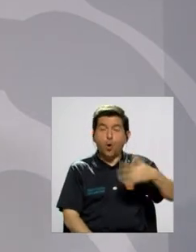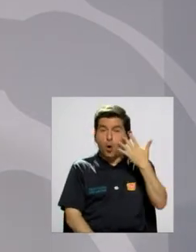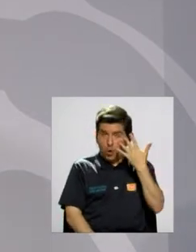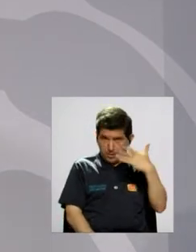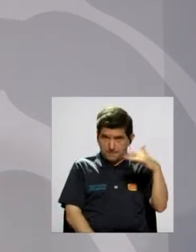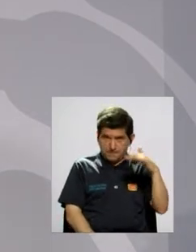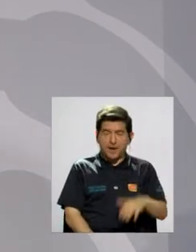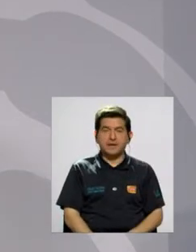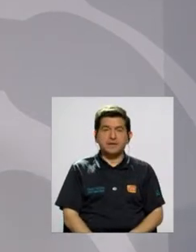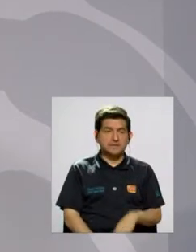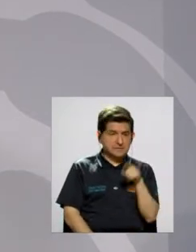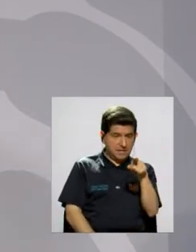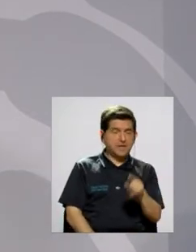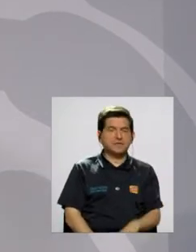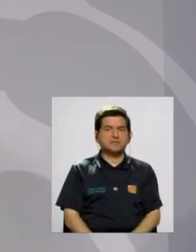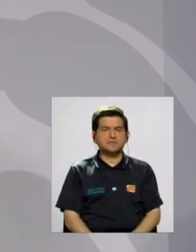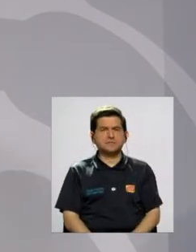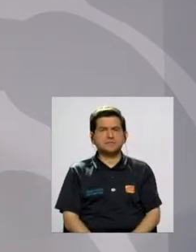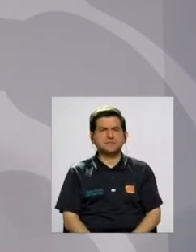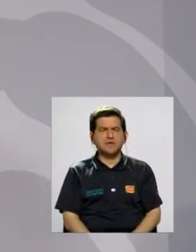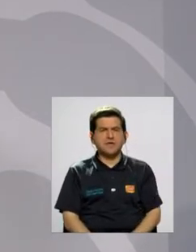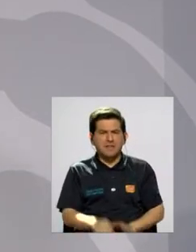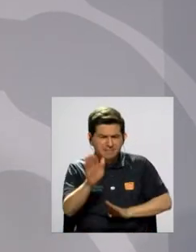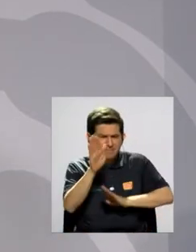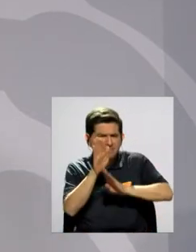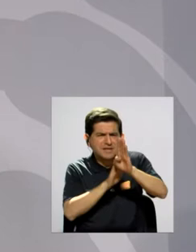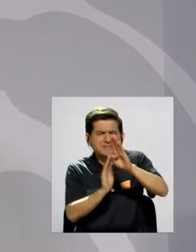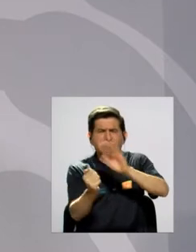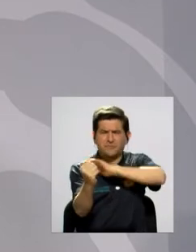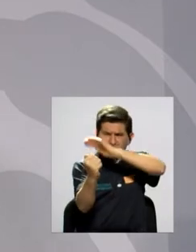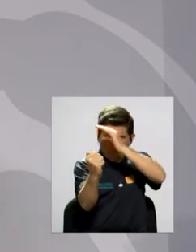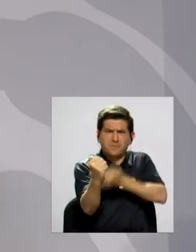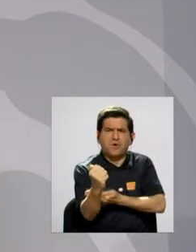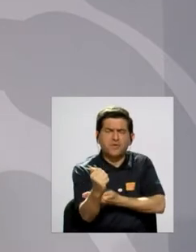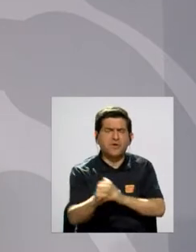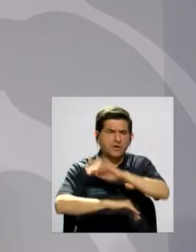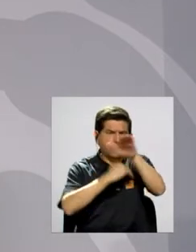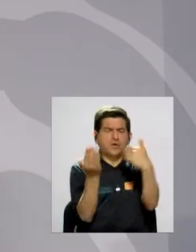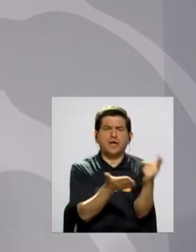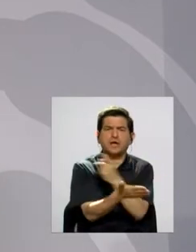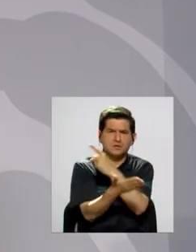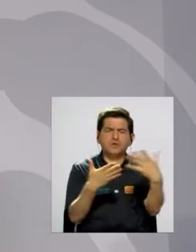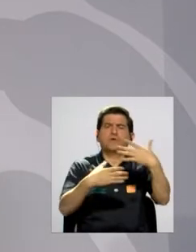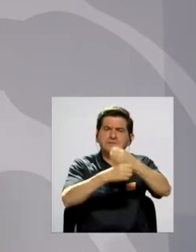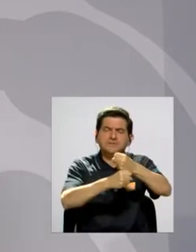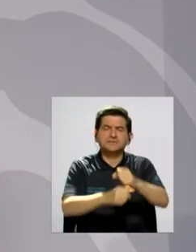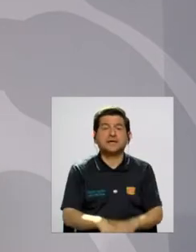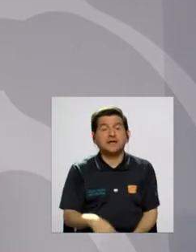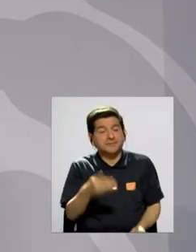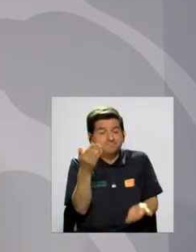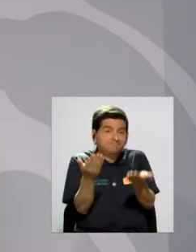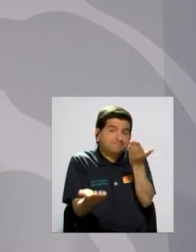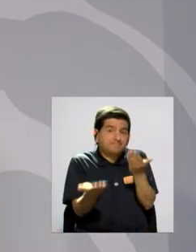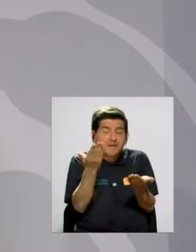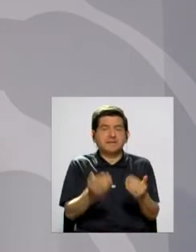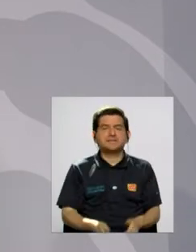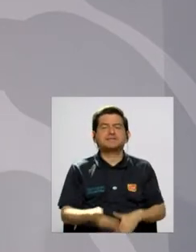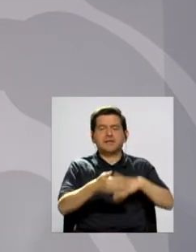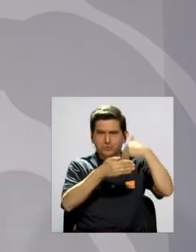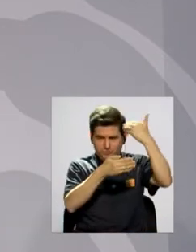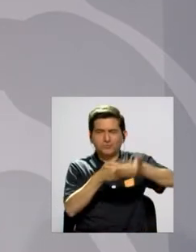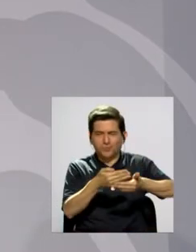que es un ejercicio potente desarrollado de parte de todas las provincias. Sí, probablemente ya que ya cuando